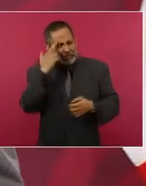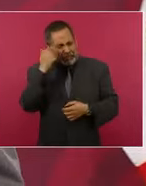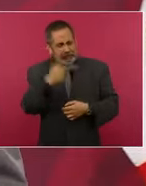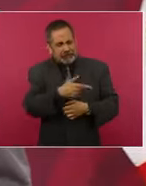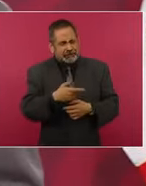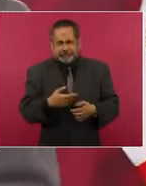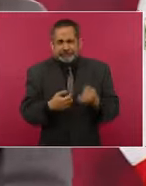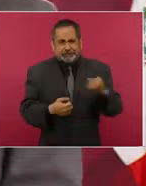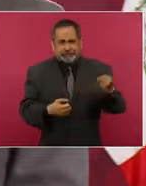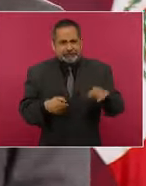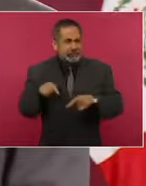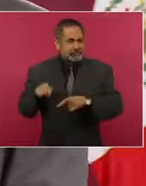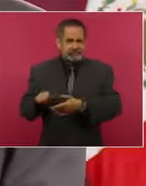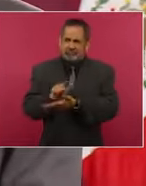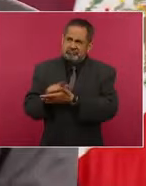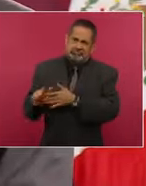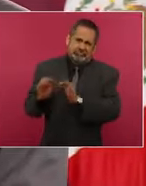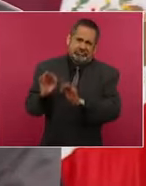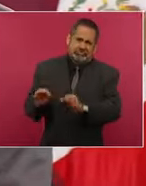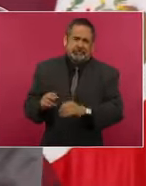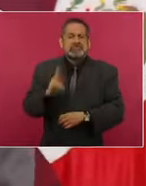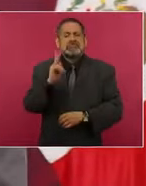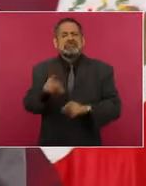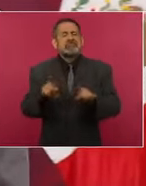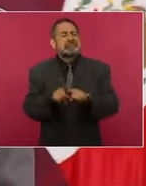Está como la senadora